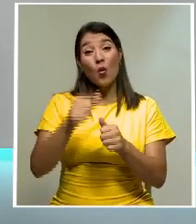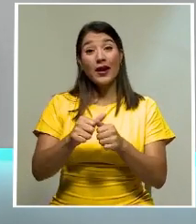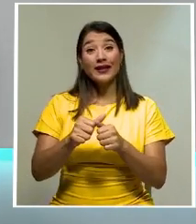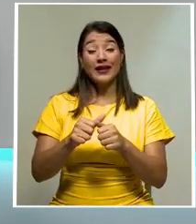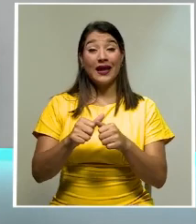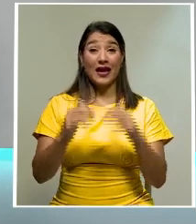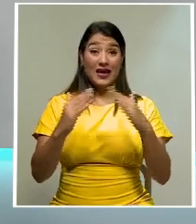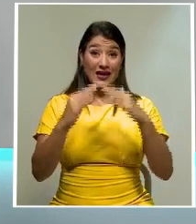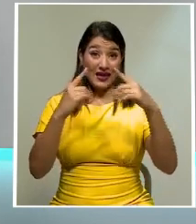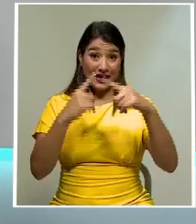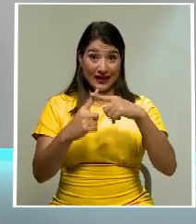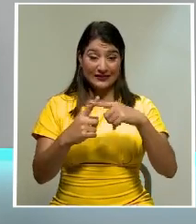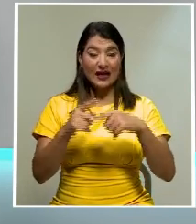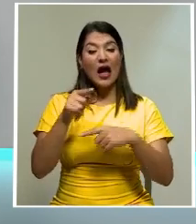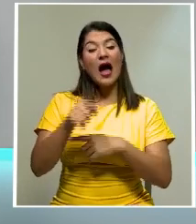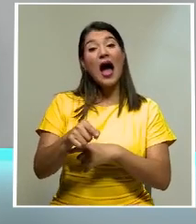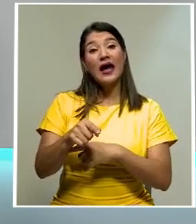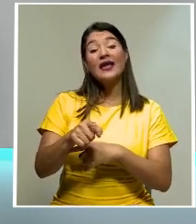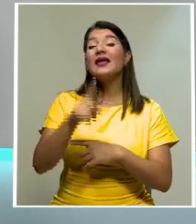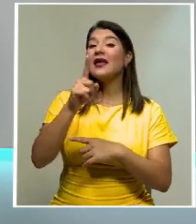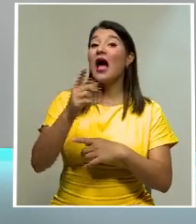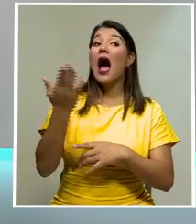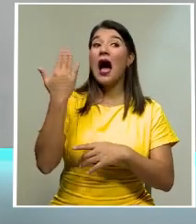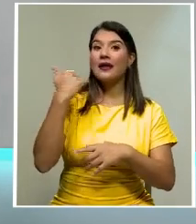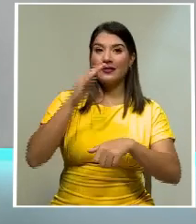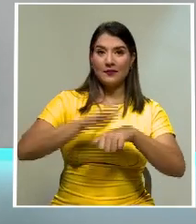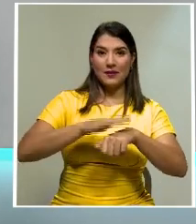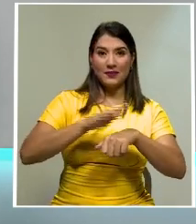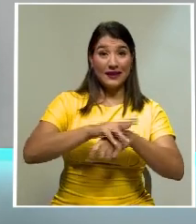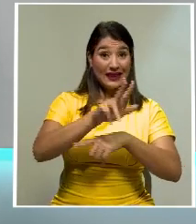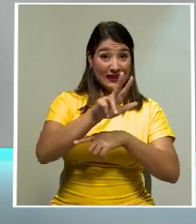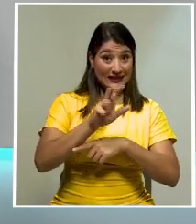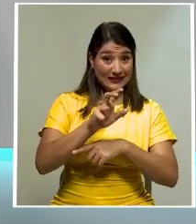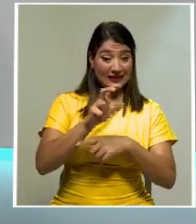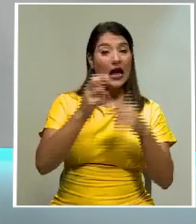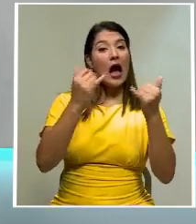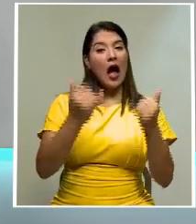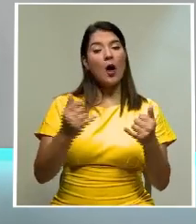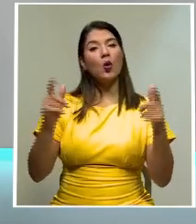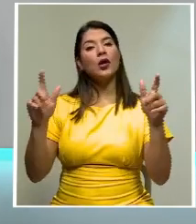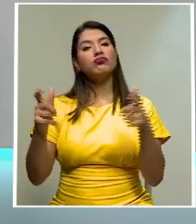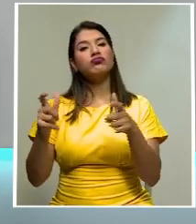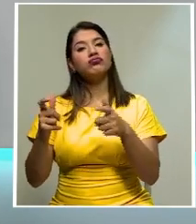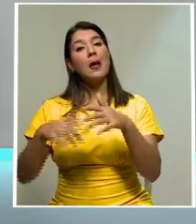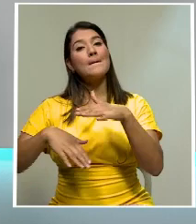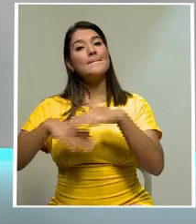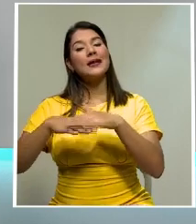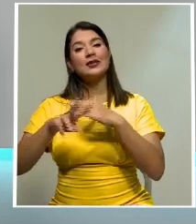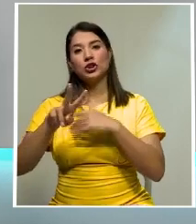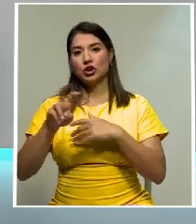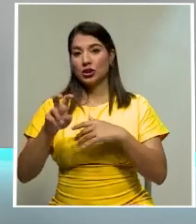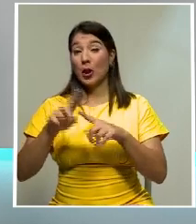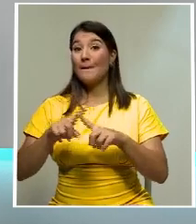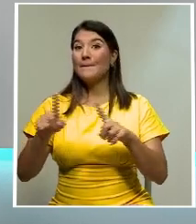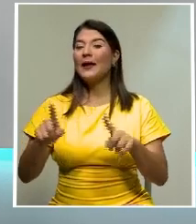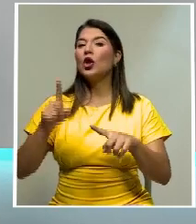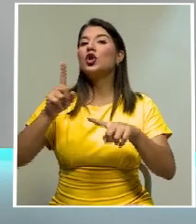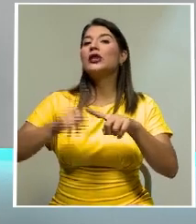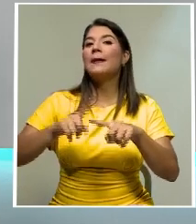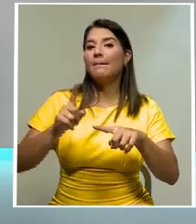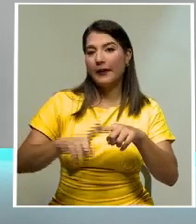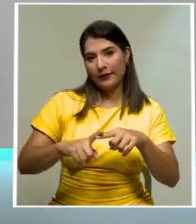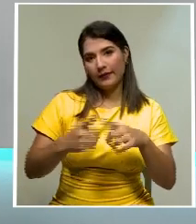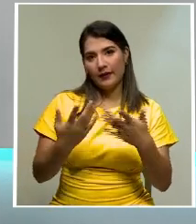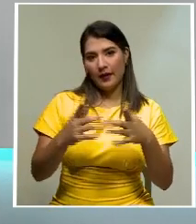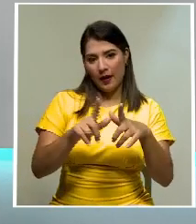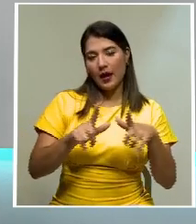que se indica es se reduce de 300, que era lo permitido, a 200, pero eso sí dependiendo de su capacidad máxima, del tamaño también